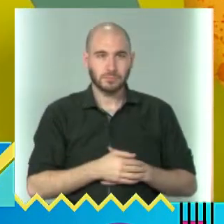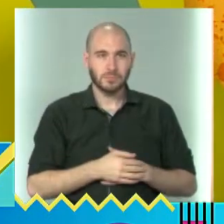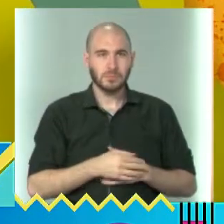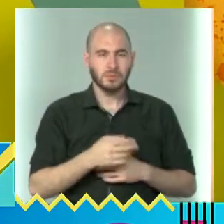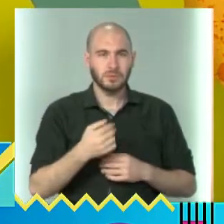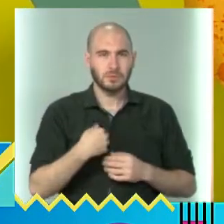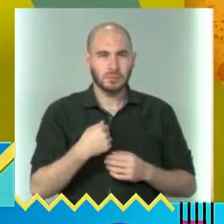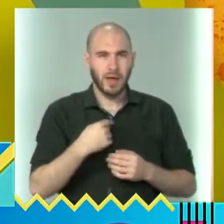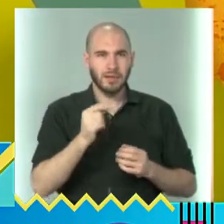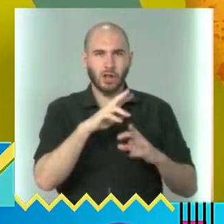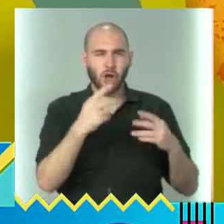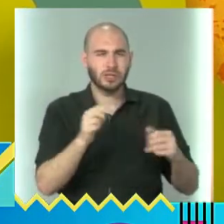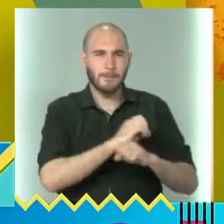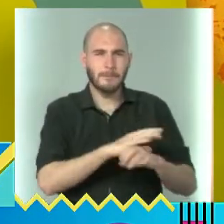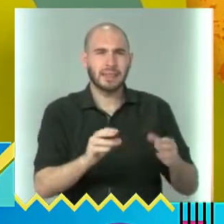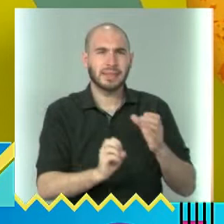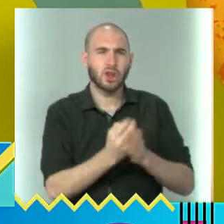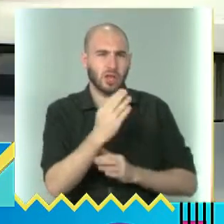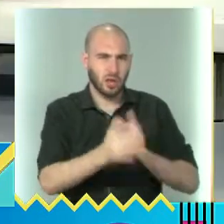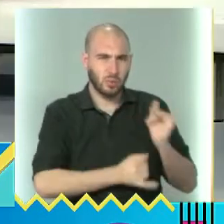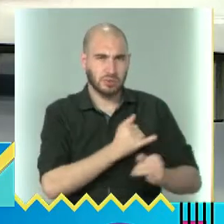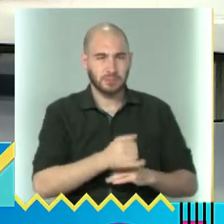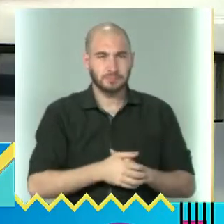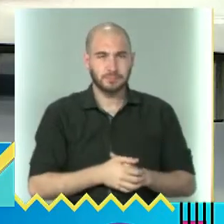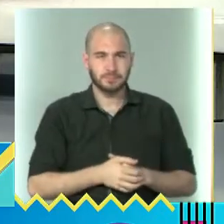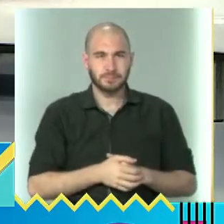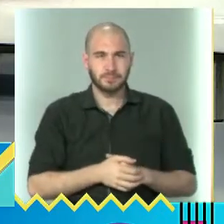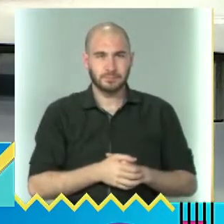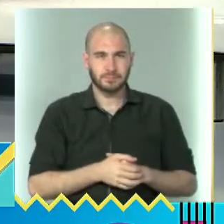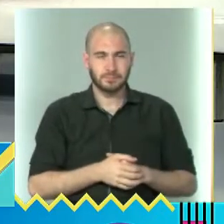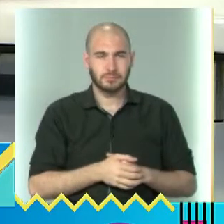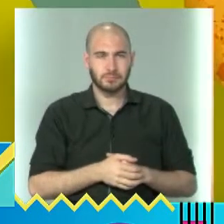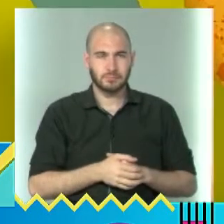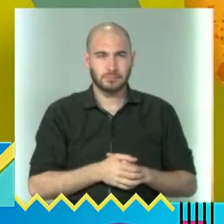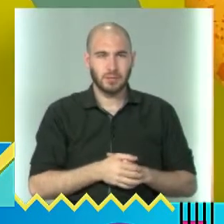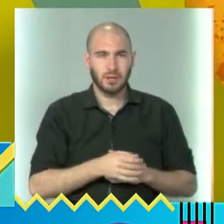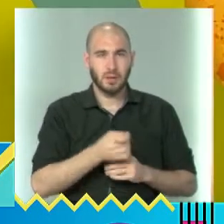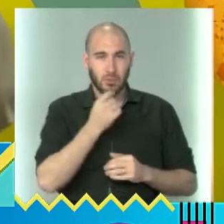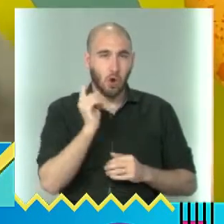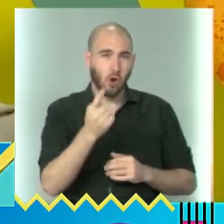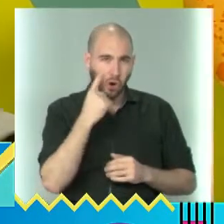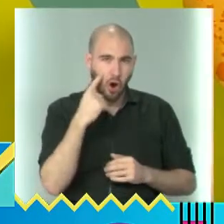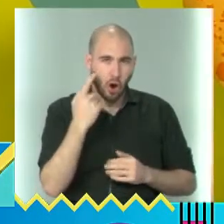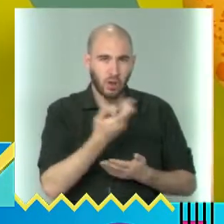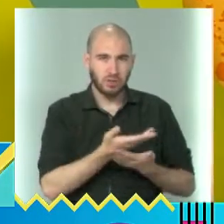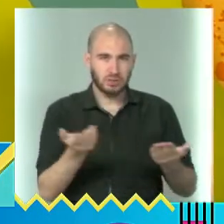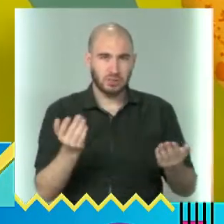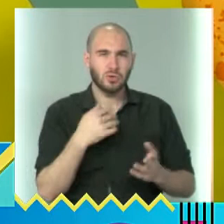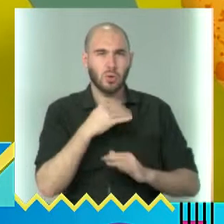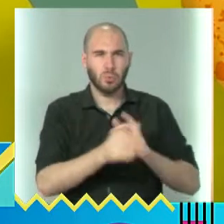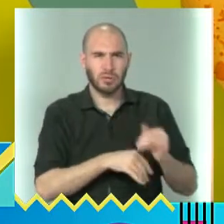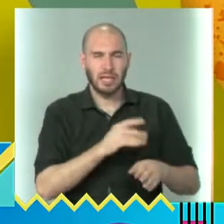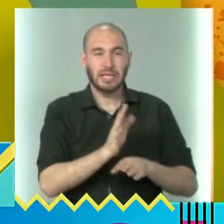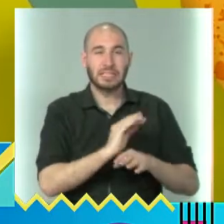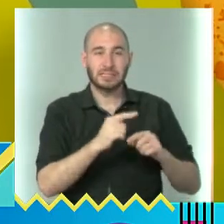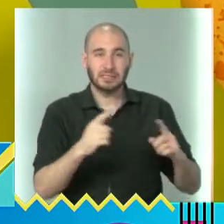pintar, digamos, el lado oscuro de las tecnologías. Sí. Supongo que todos conocen, y si no, lo recomiendo, la